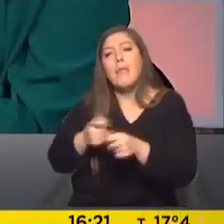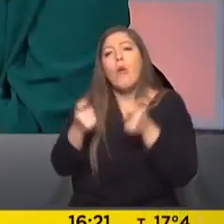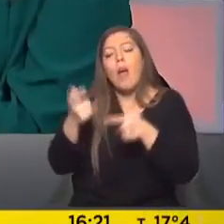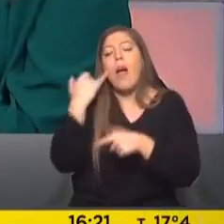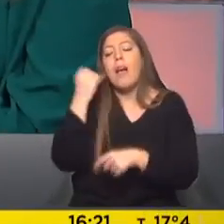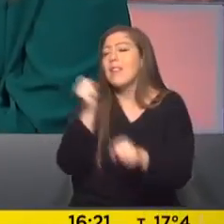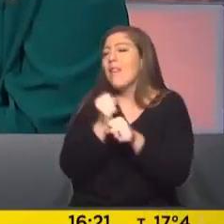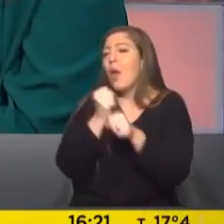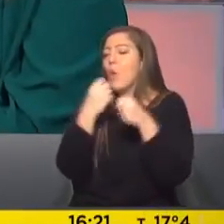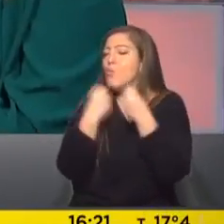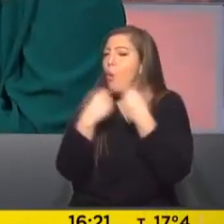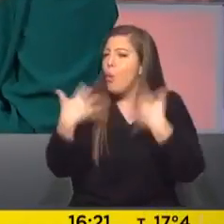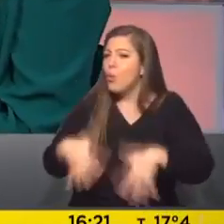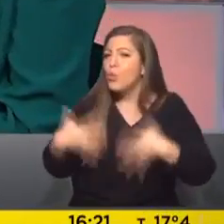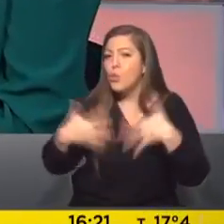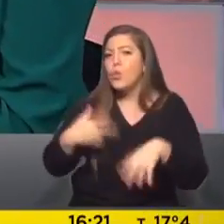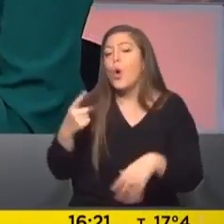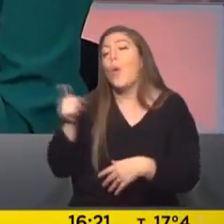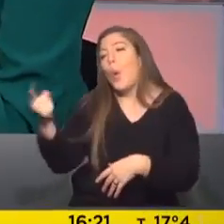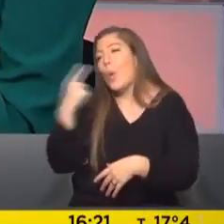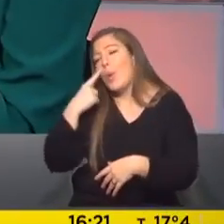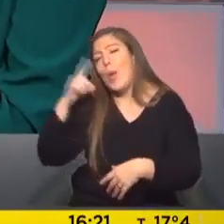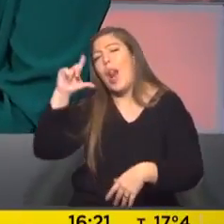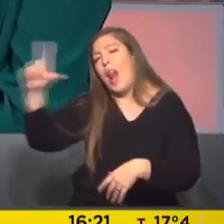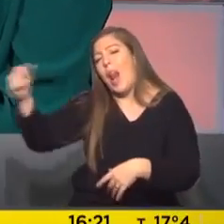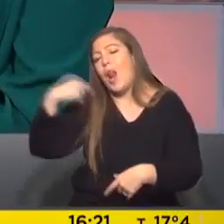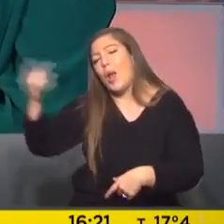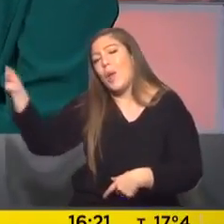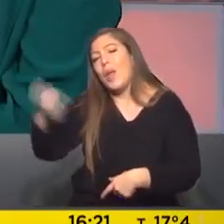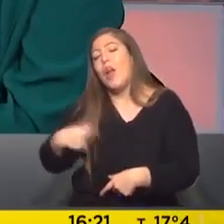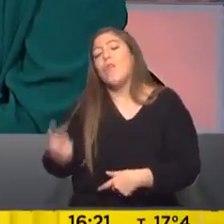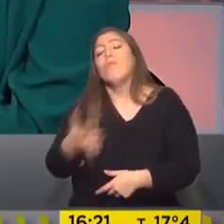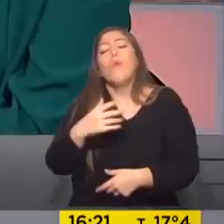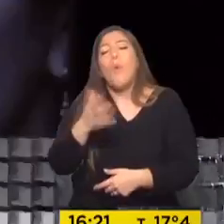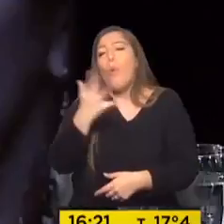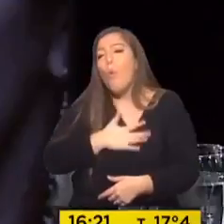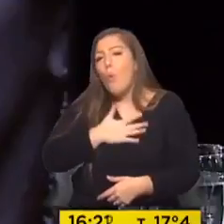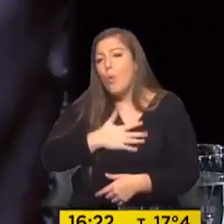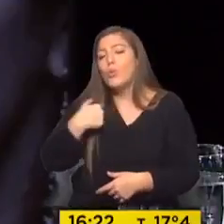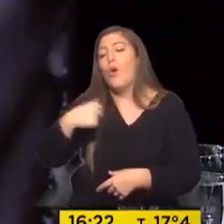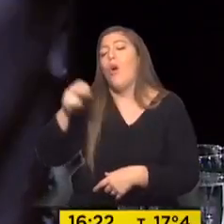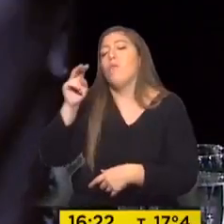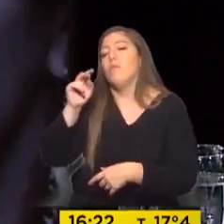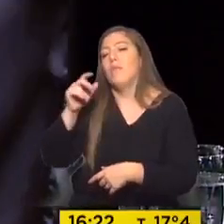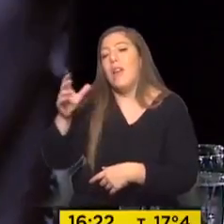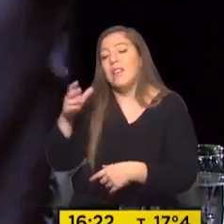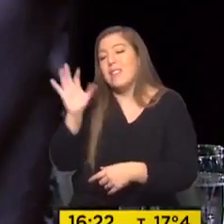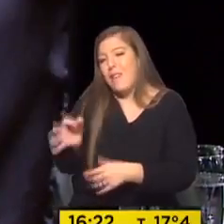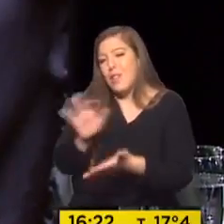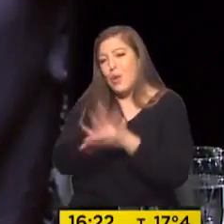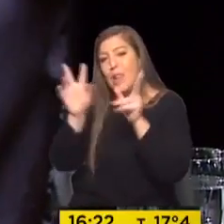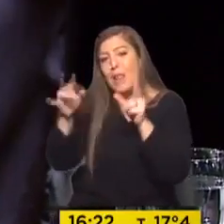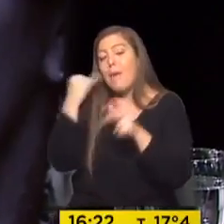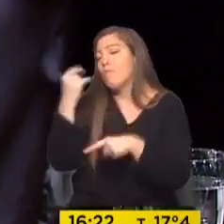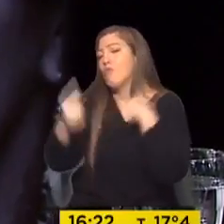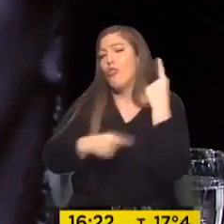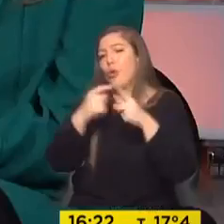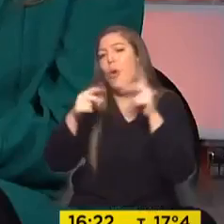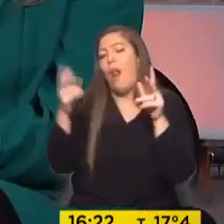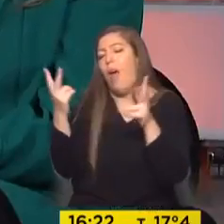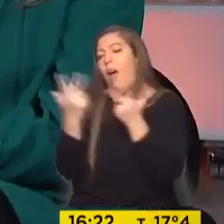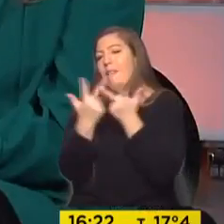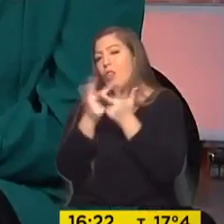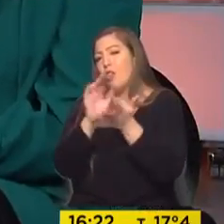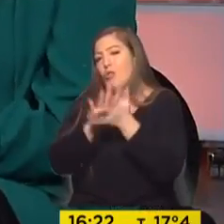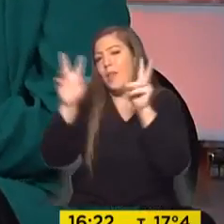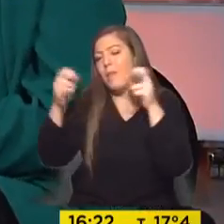muy lejos, Pamela, que sí, han venido hasta acá. Gala, Pamela, ha sido un placer escucharlas, gracias, de verdad. Y vamos a seguir, por supuesto, hablando de estos temas en Con Voz Propia. Gracias, chicas, por